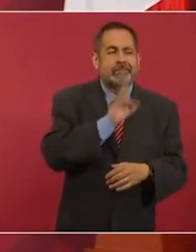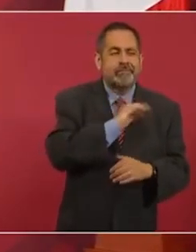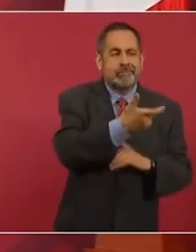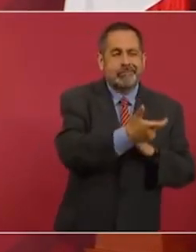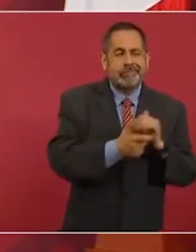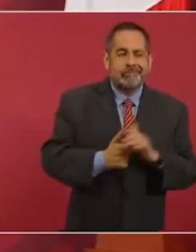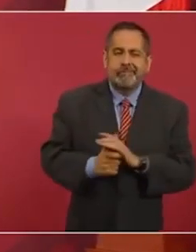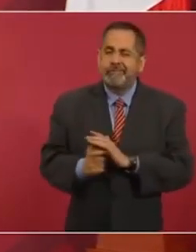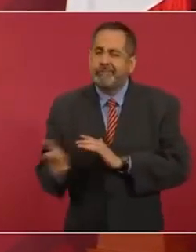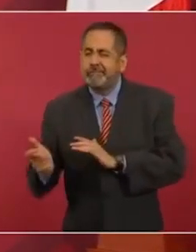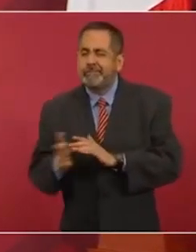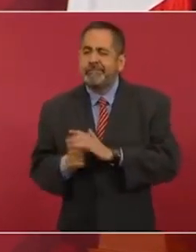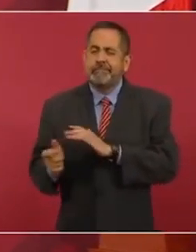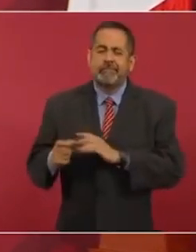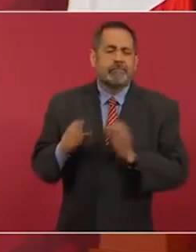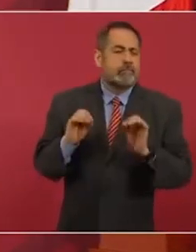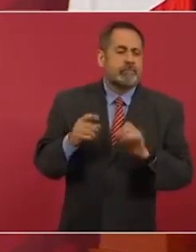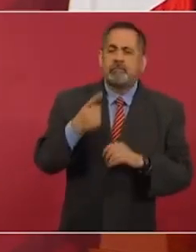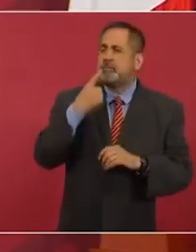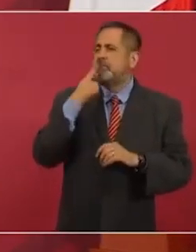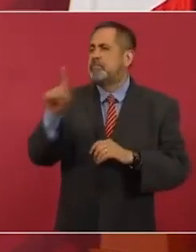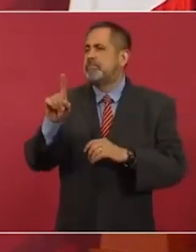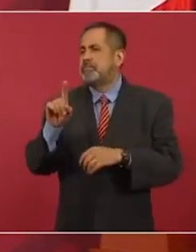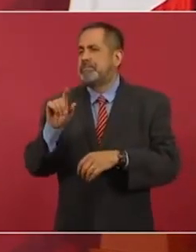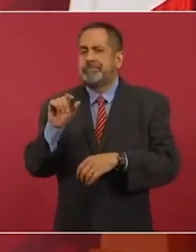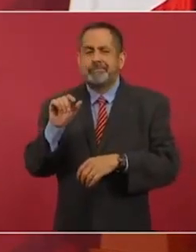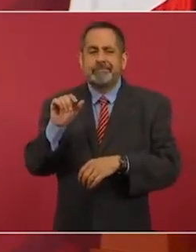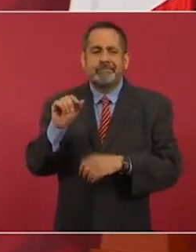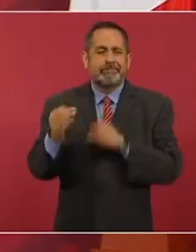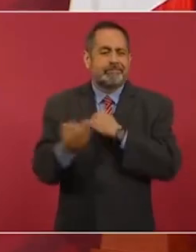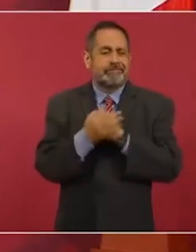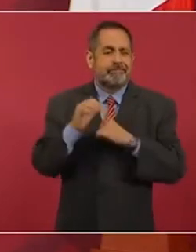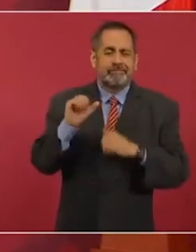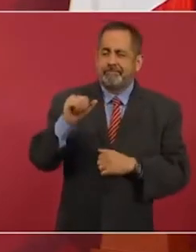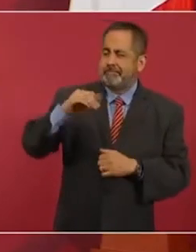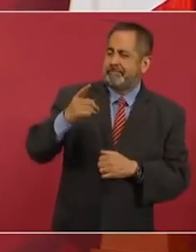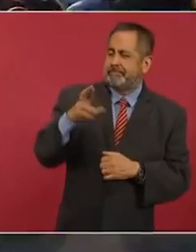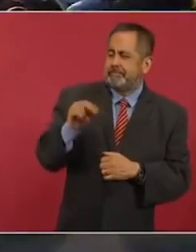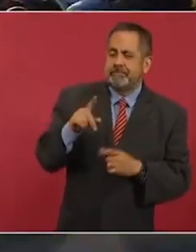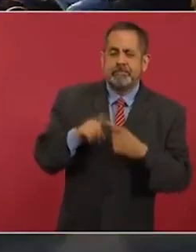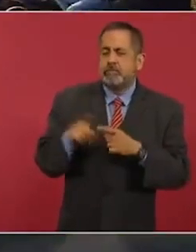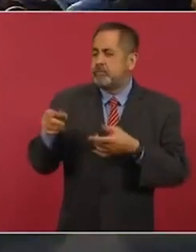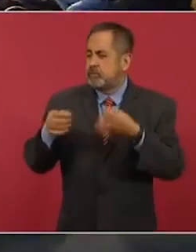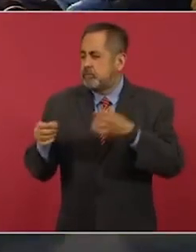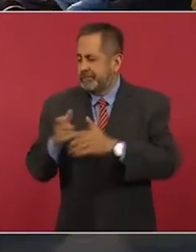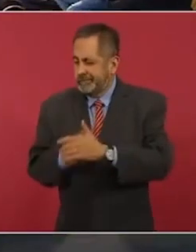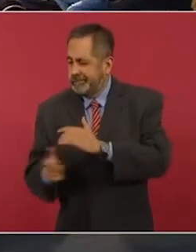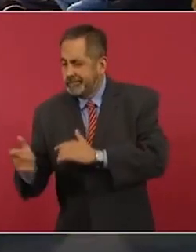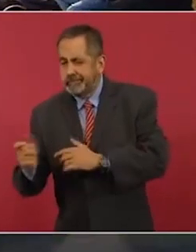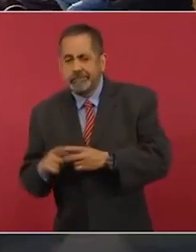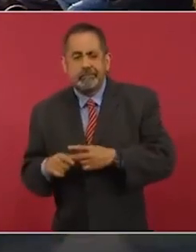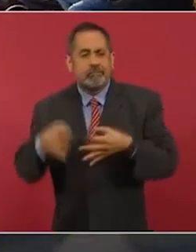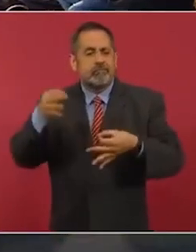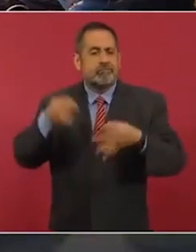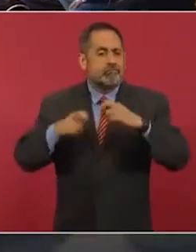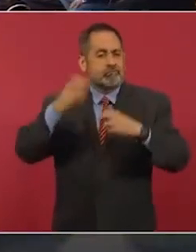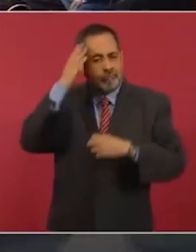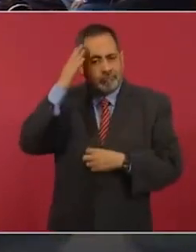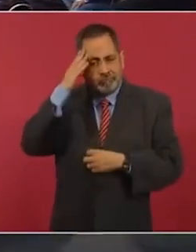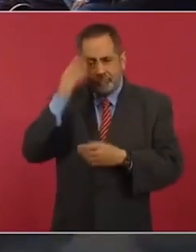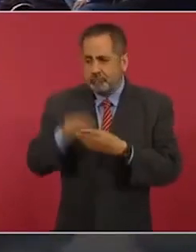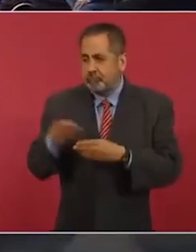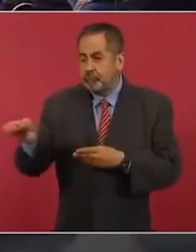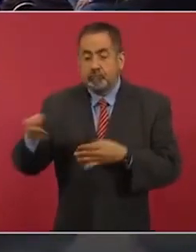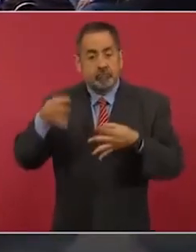con amparos y sobornando, corrompiendo a jueces, a magistrados, incluso